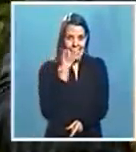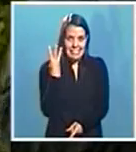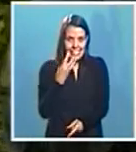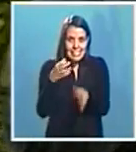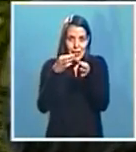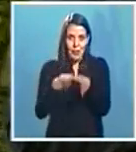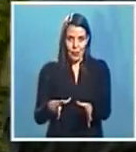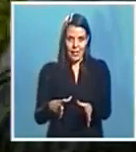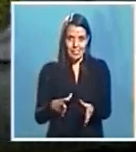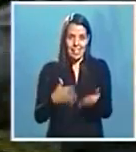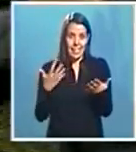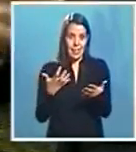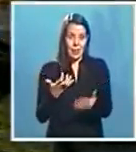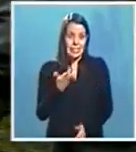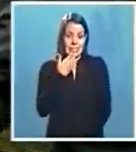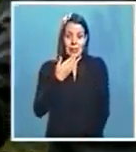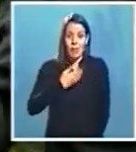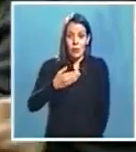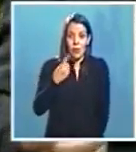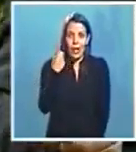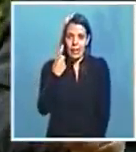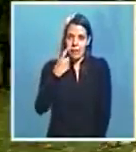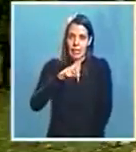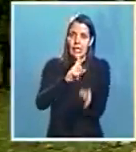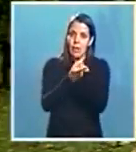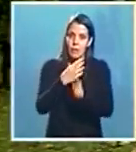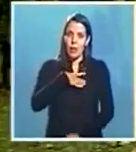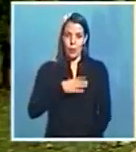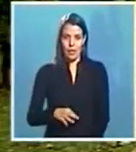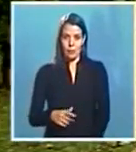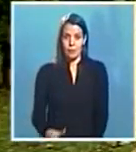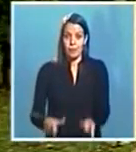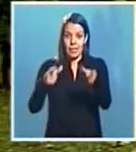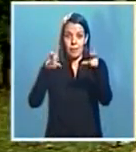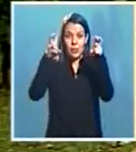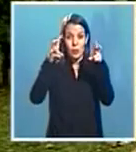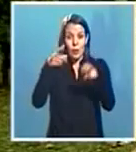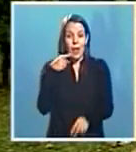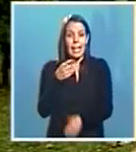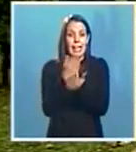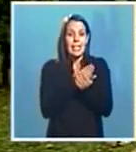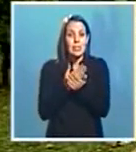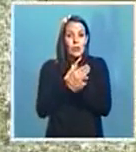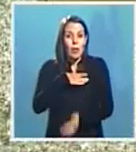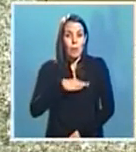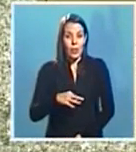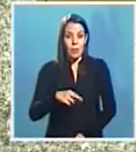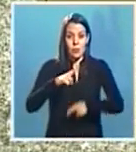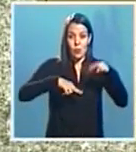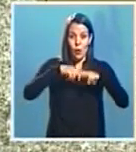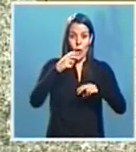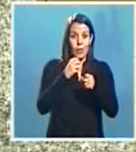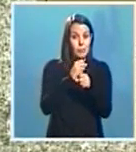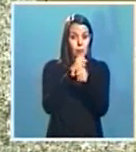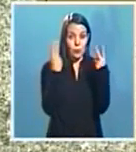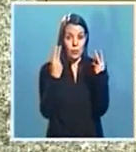diferentes tamaños que poden variar ao longo do tempo. O novo edificio acollerá as titulacións de Enseñería Técnica en Obras Públicas e Enseñería Técnica